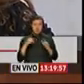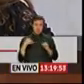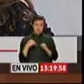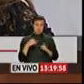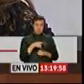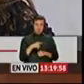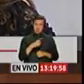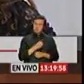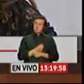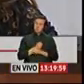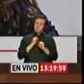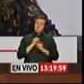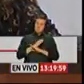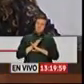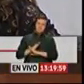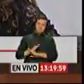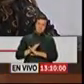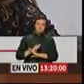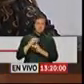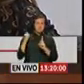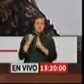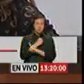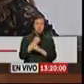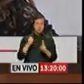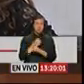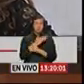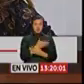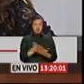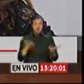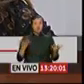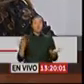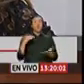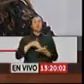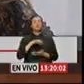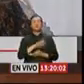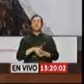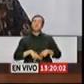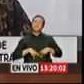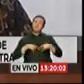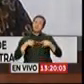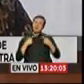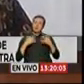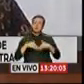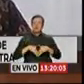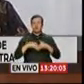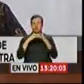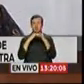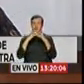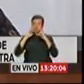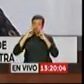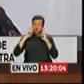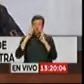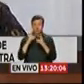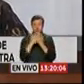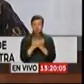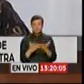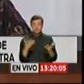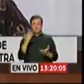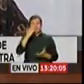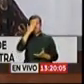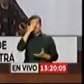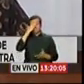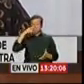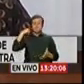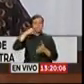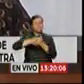tipo de violencia, para que ellos puedan reconstruir sus vidas. Ese reconocimiento de saber que esta